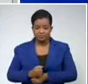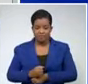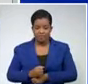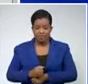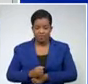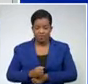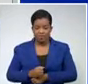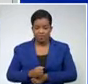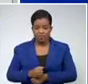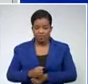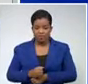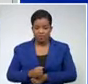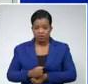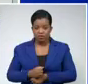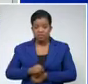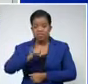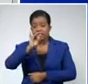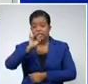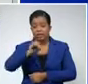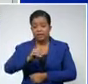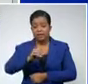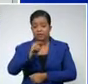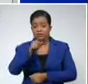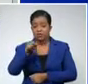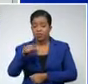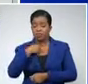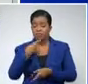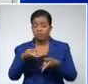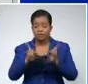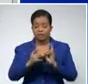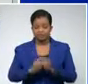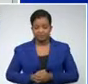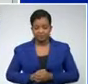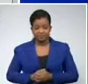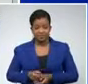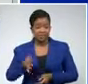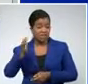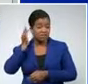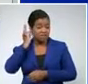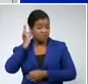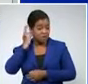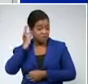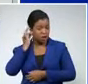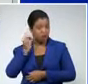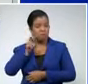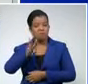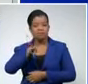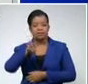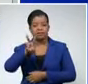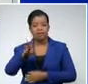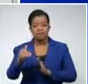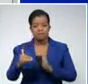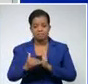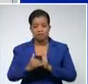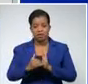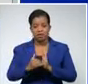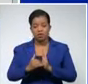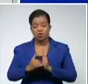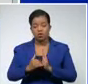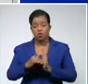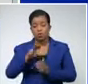Y 70 fallecidos. Febrero, con 23.004 casos,